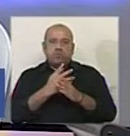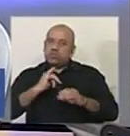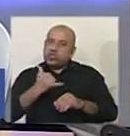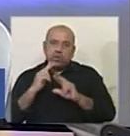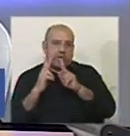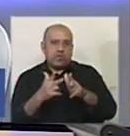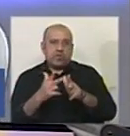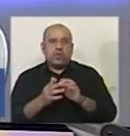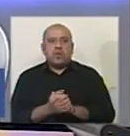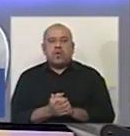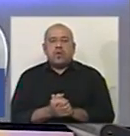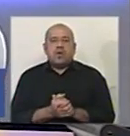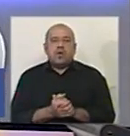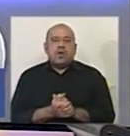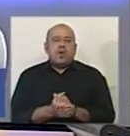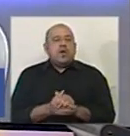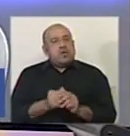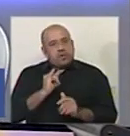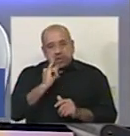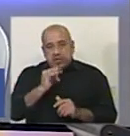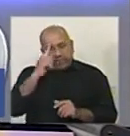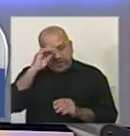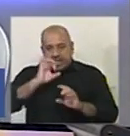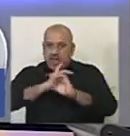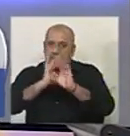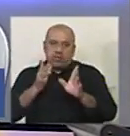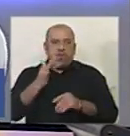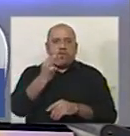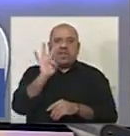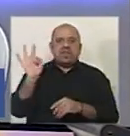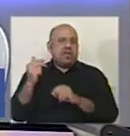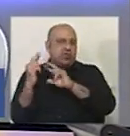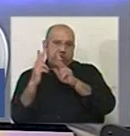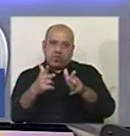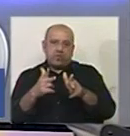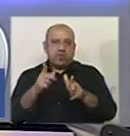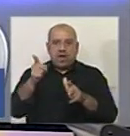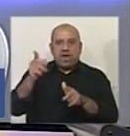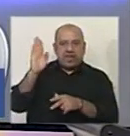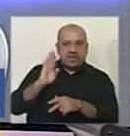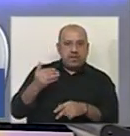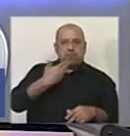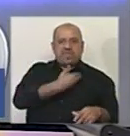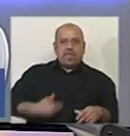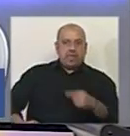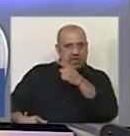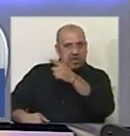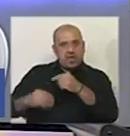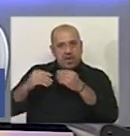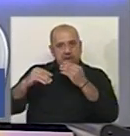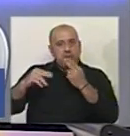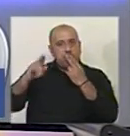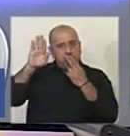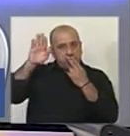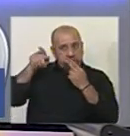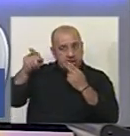Sí. El mensaje claramente dirigido a Bolsonaro, que se ha expresado en los mismos términos que Trump respecto